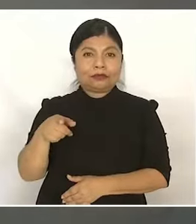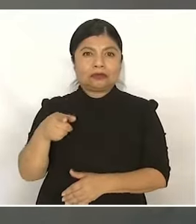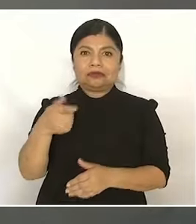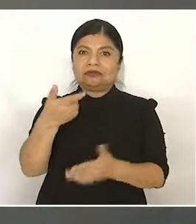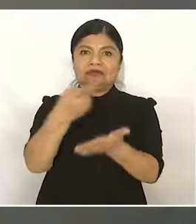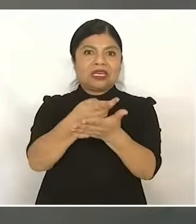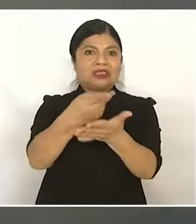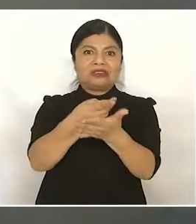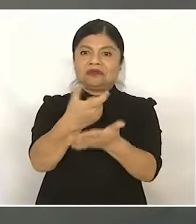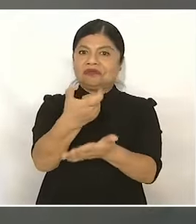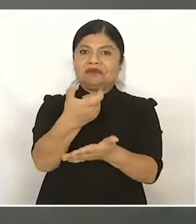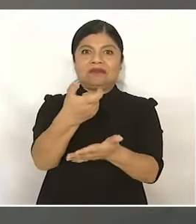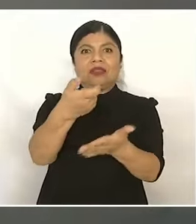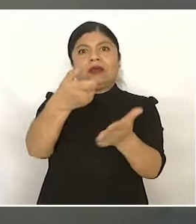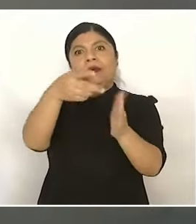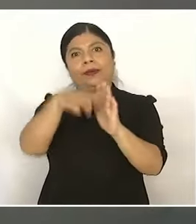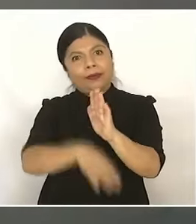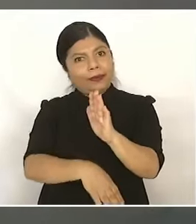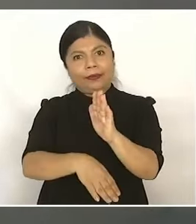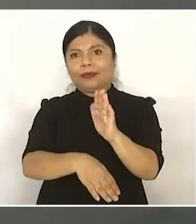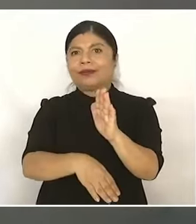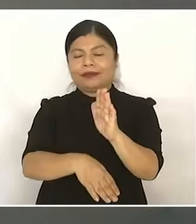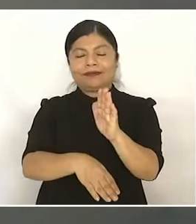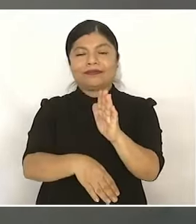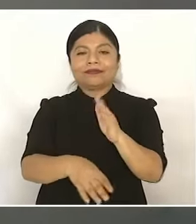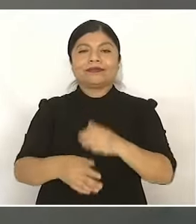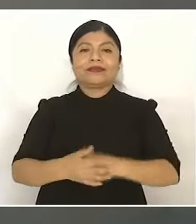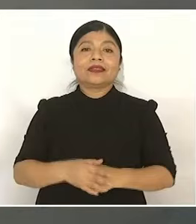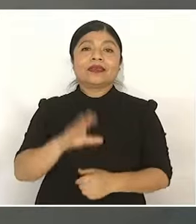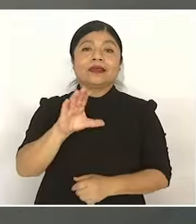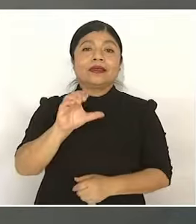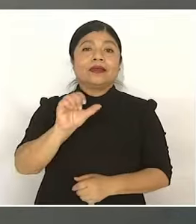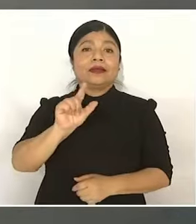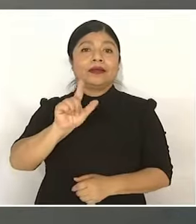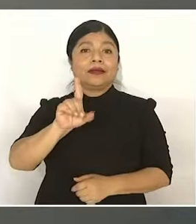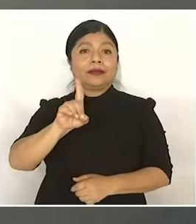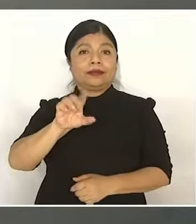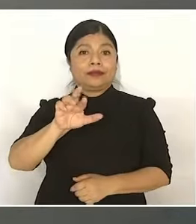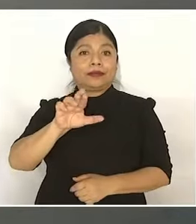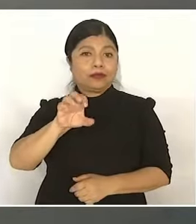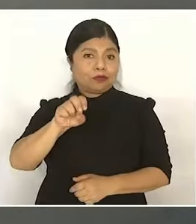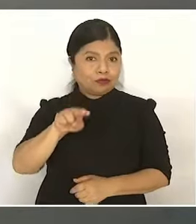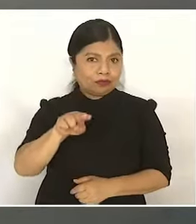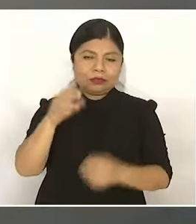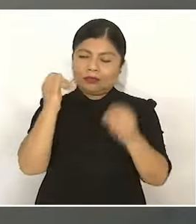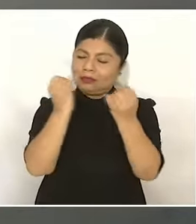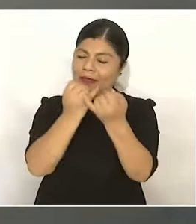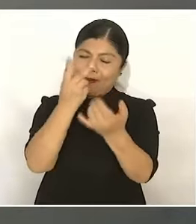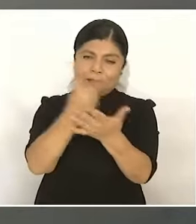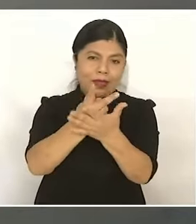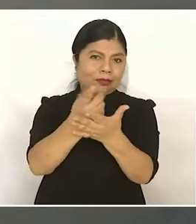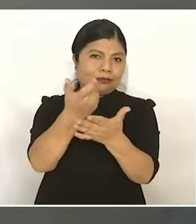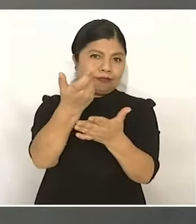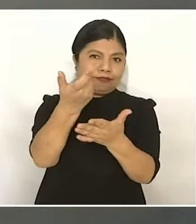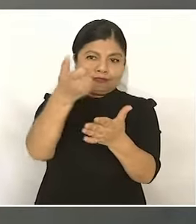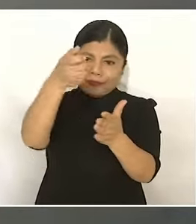Calderón se devaluó el peso, Peña Nieto se devaluó el peso y hasta hoy no se